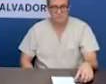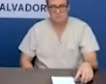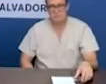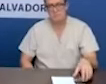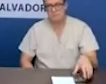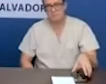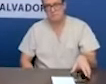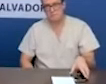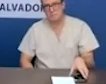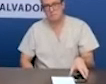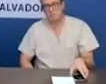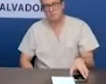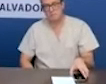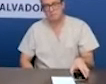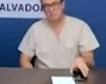a esquizofrenia.